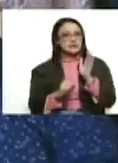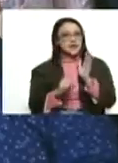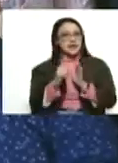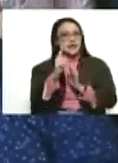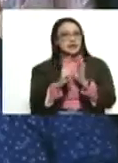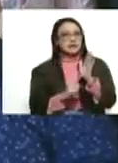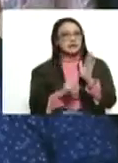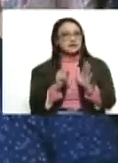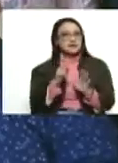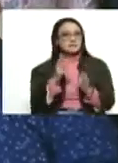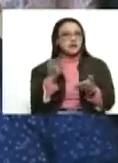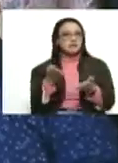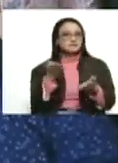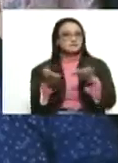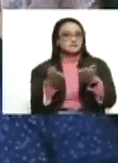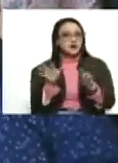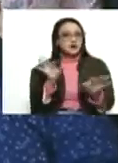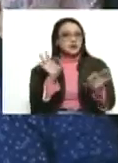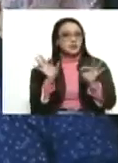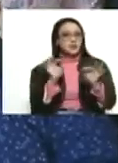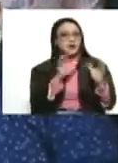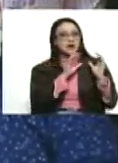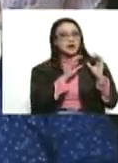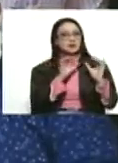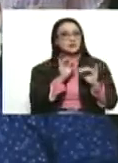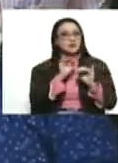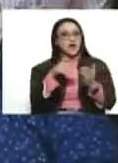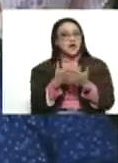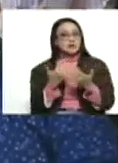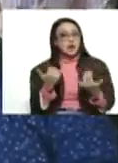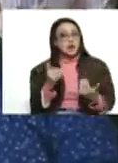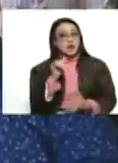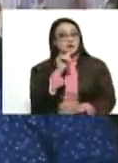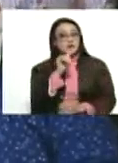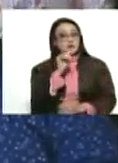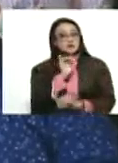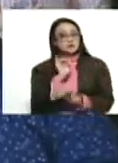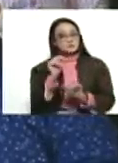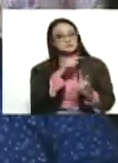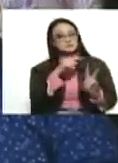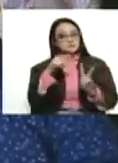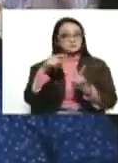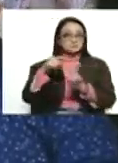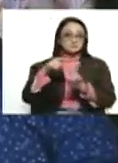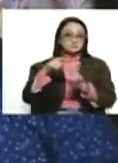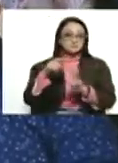posibles elegibles Para ocupar estos cargos Marilyn Barry es la información que nosotros podemos aportar hasta el momento en que hoy ya retornamos el pase el estudio adelante